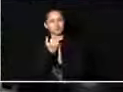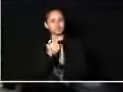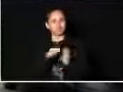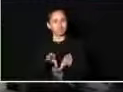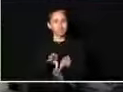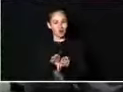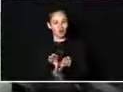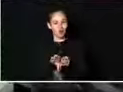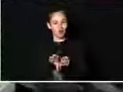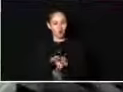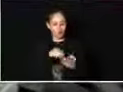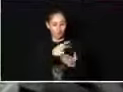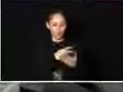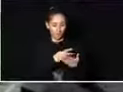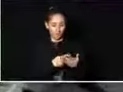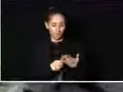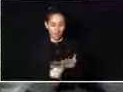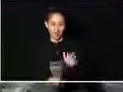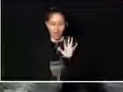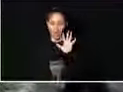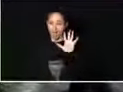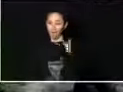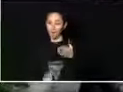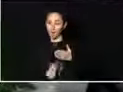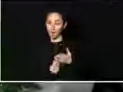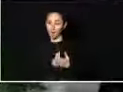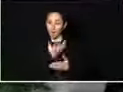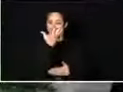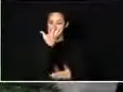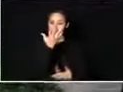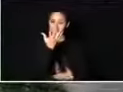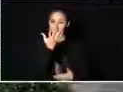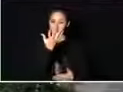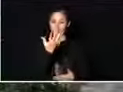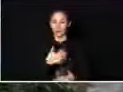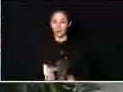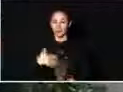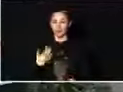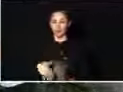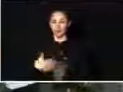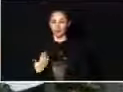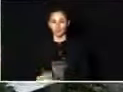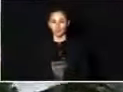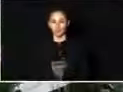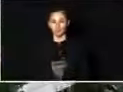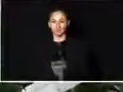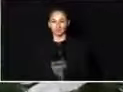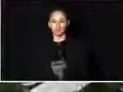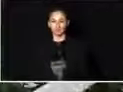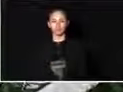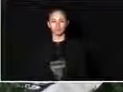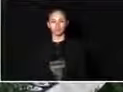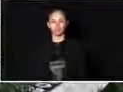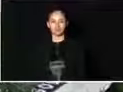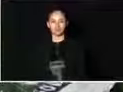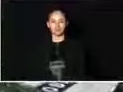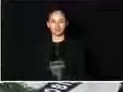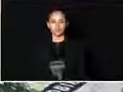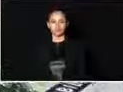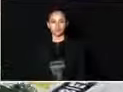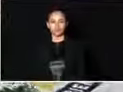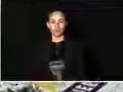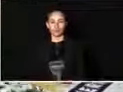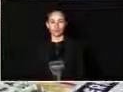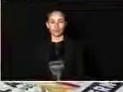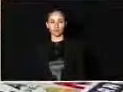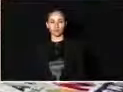5 nuevos programas de financiamiento que representan 284 millones de pesos disponibles para los siguientes programas.